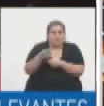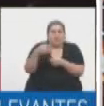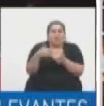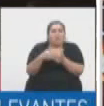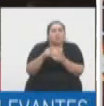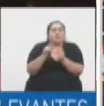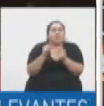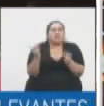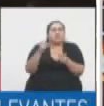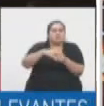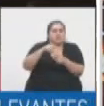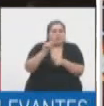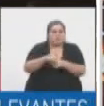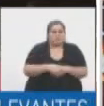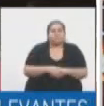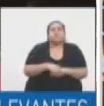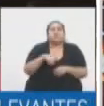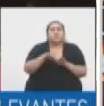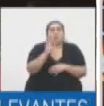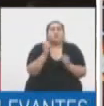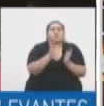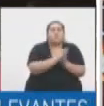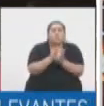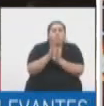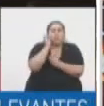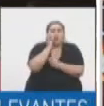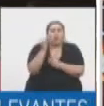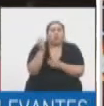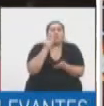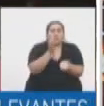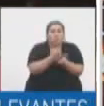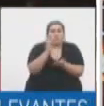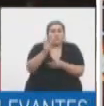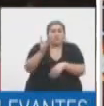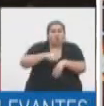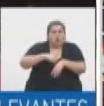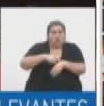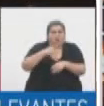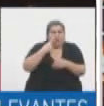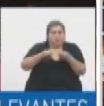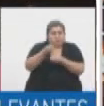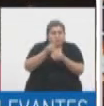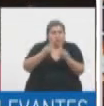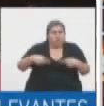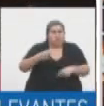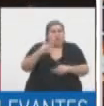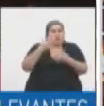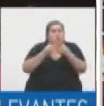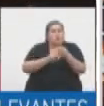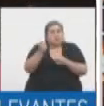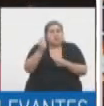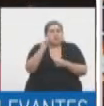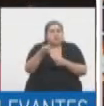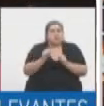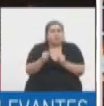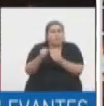aprueba tal cual está de nuevo comienzan las negociaciones y todo puede llegar a cambiar lo que que lo que puede llegar